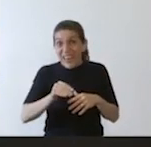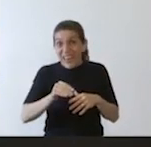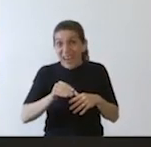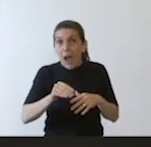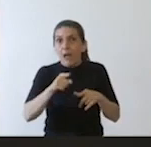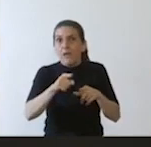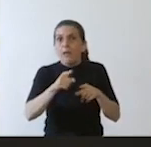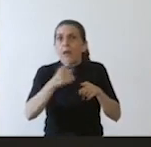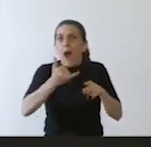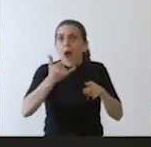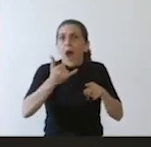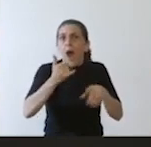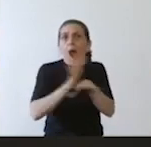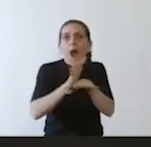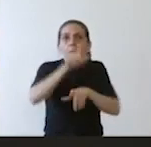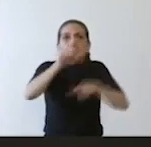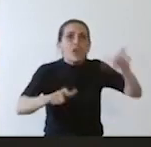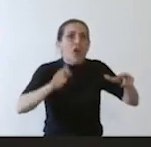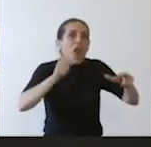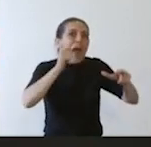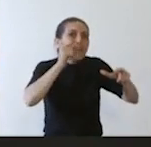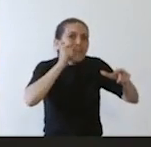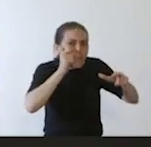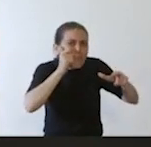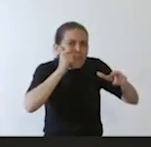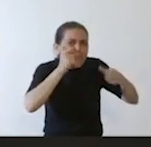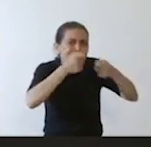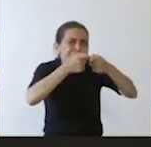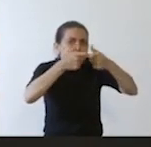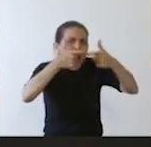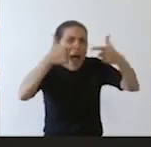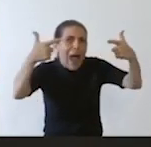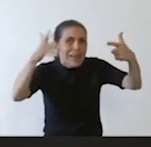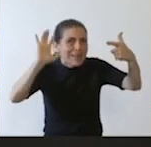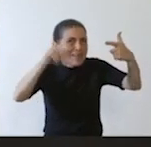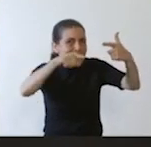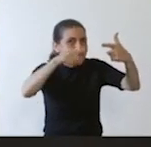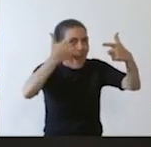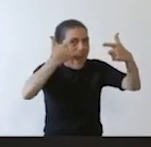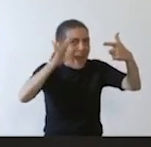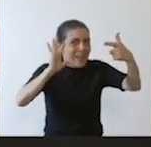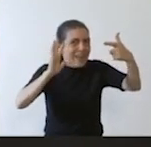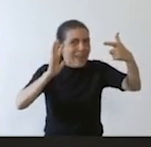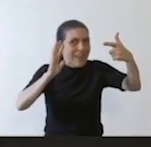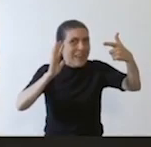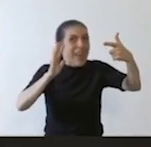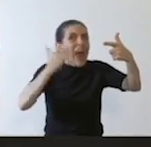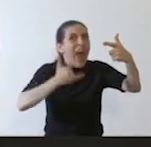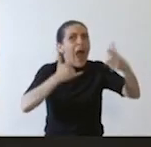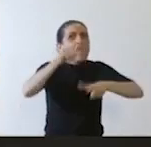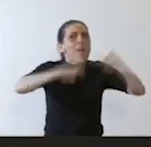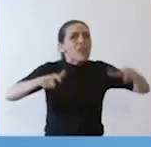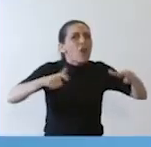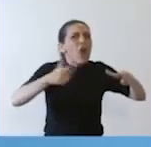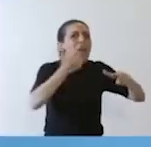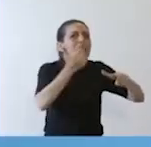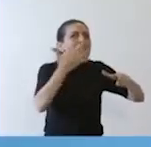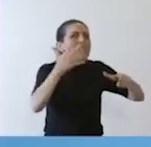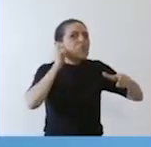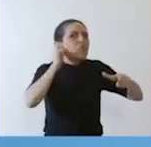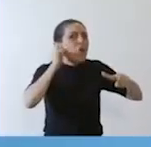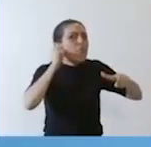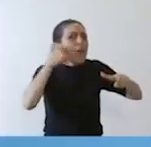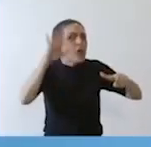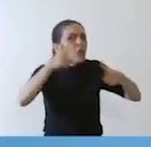alta expectativa de vida, por suerte, pero eso significa que tenemos una población de mayores de 65 años